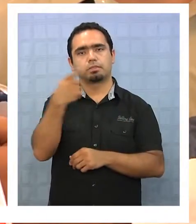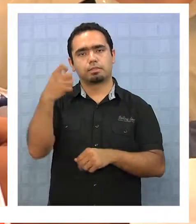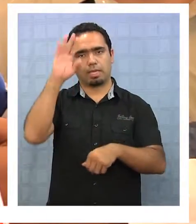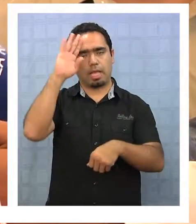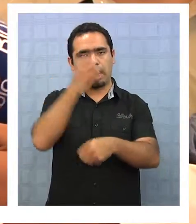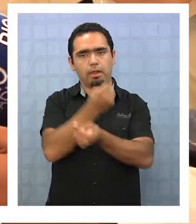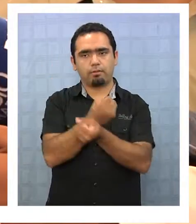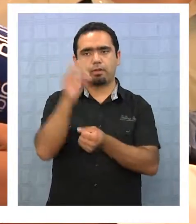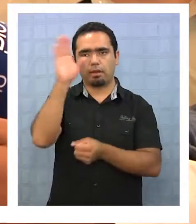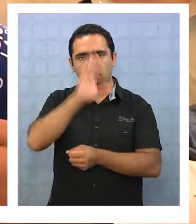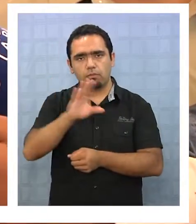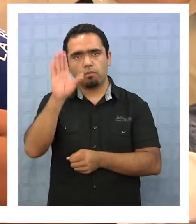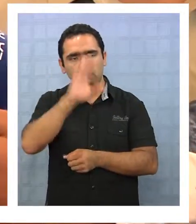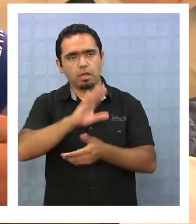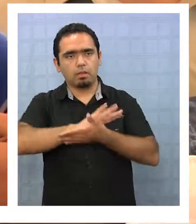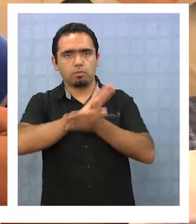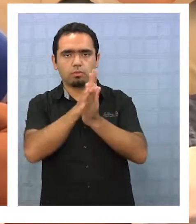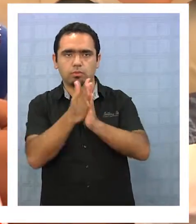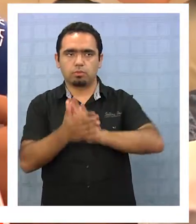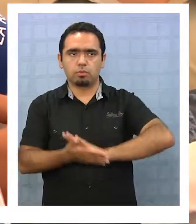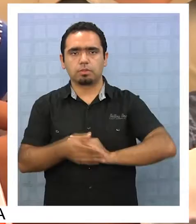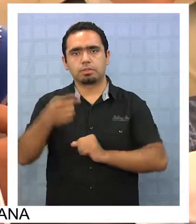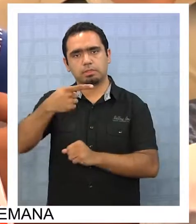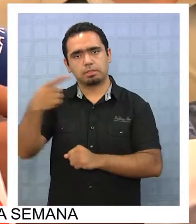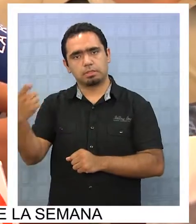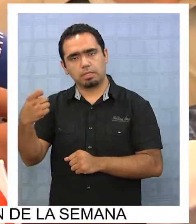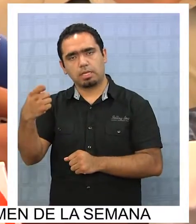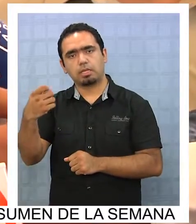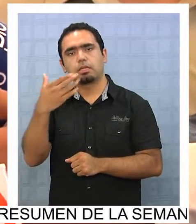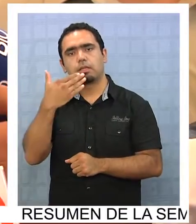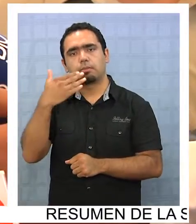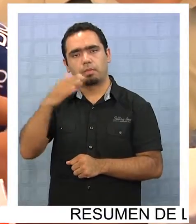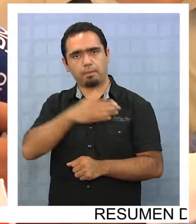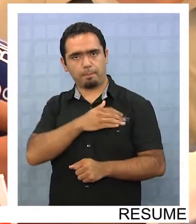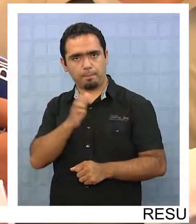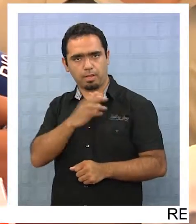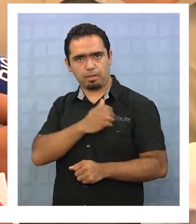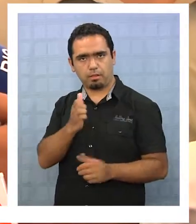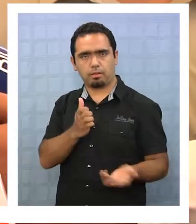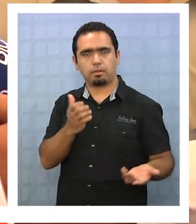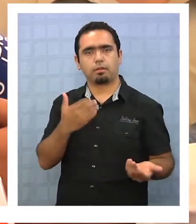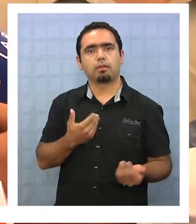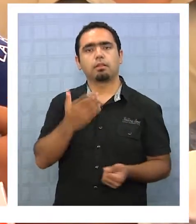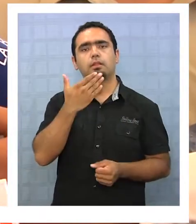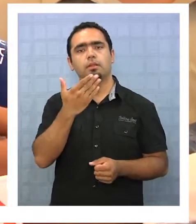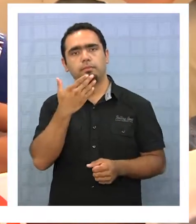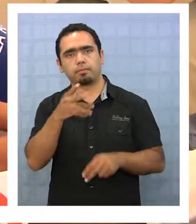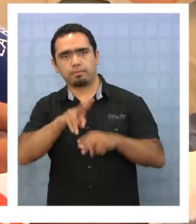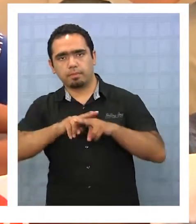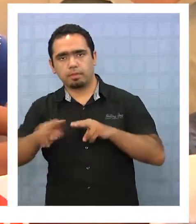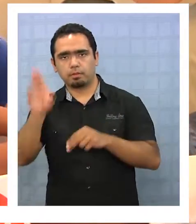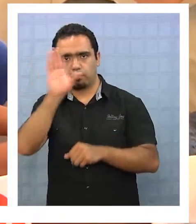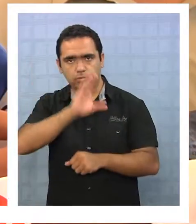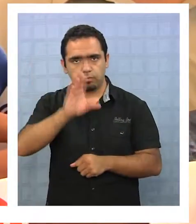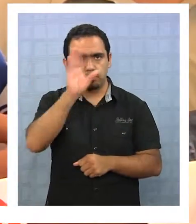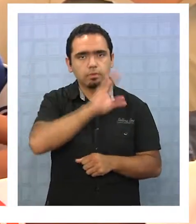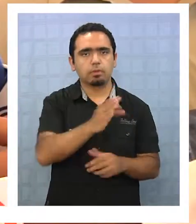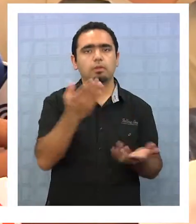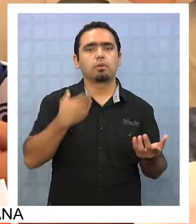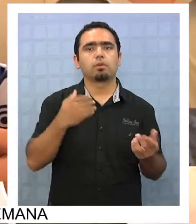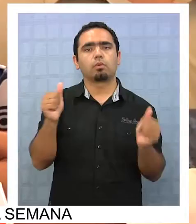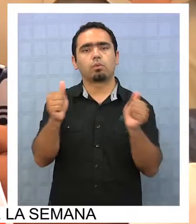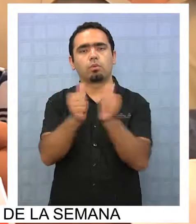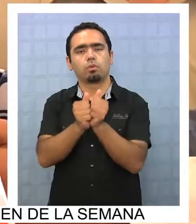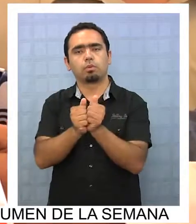de carabineros efectuando esta búsqueda, 100 efectivos de policía de investigaciones, también realizándola, junto